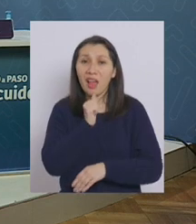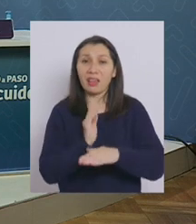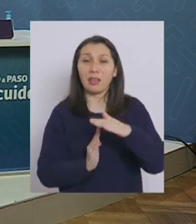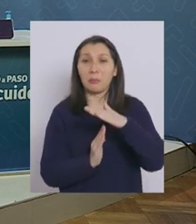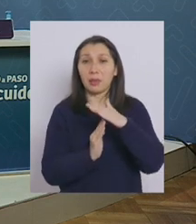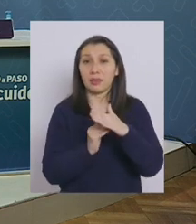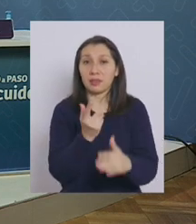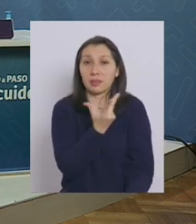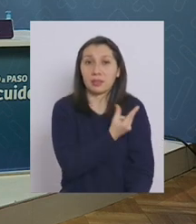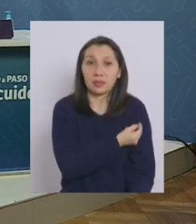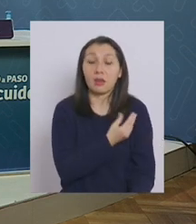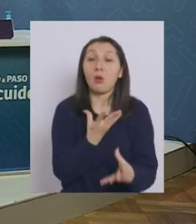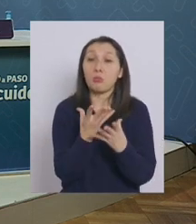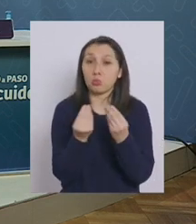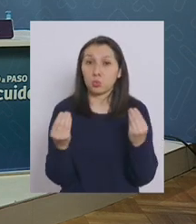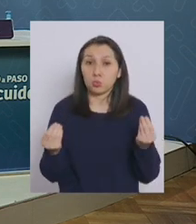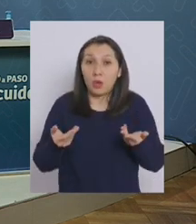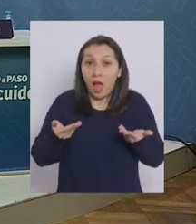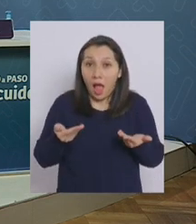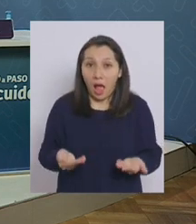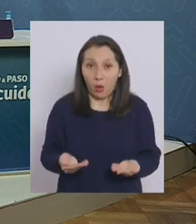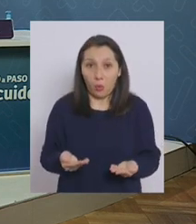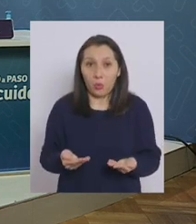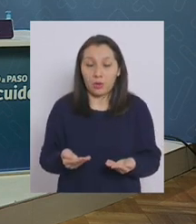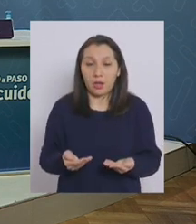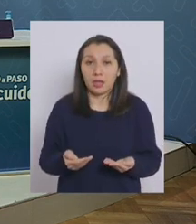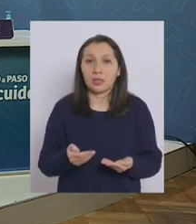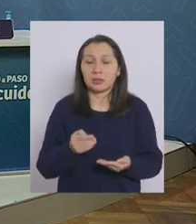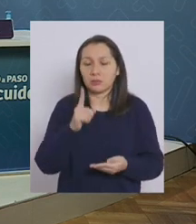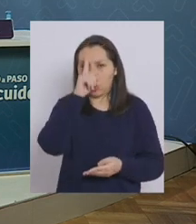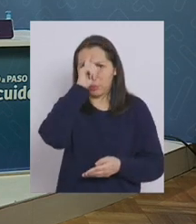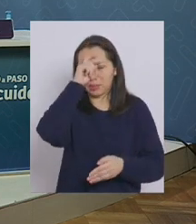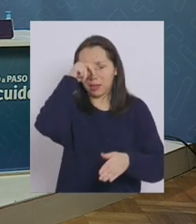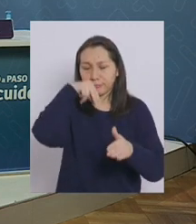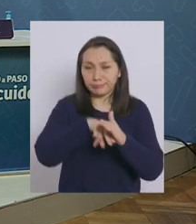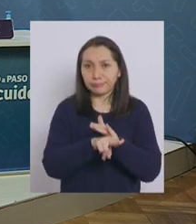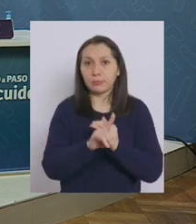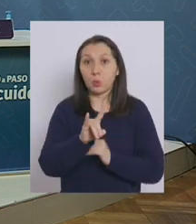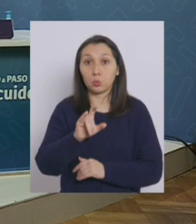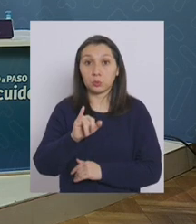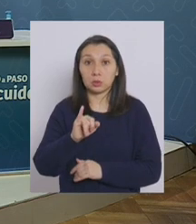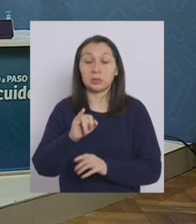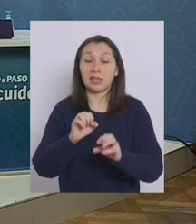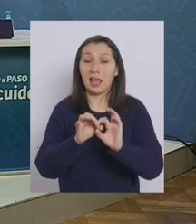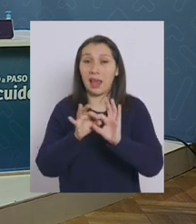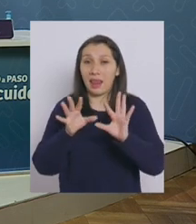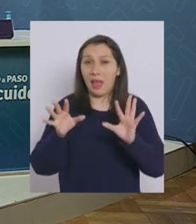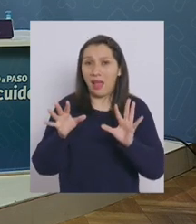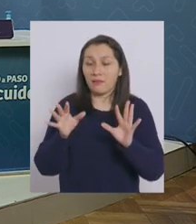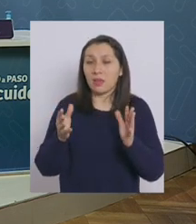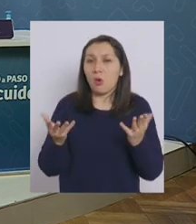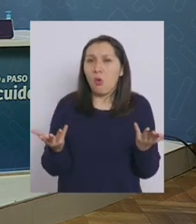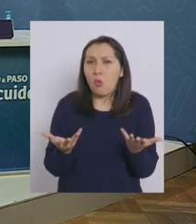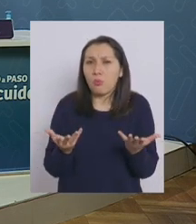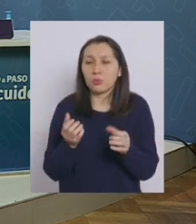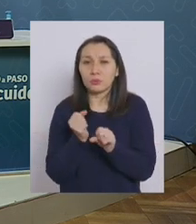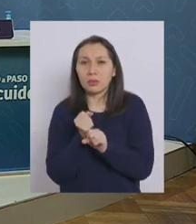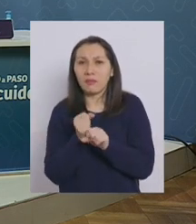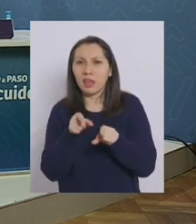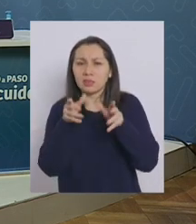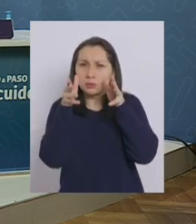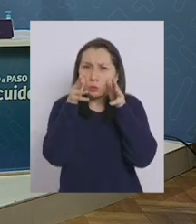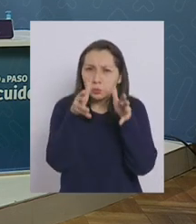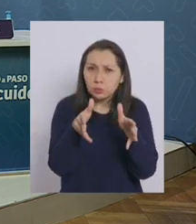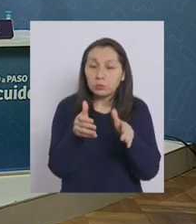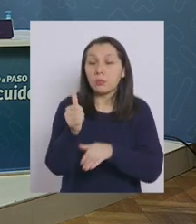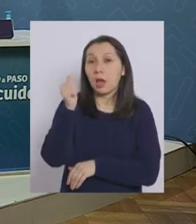y también son muchos los que actualmente están en la UCI, están graves. ¿Cómo se puede ir trabajando aquello? Porque, por